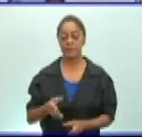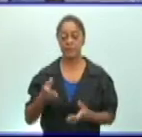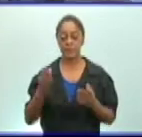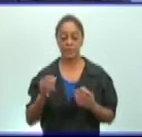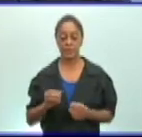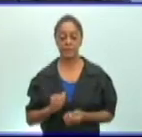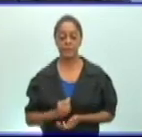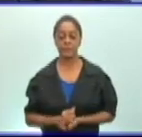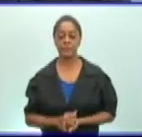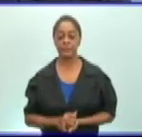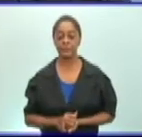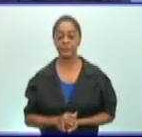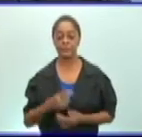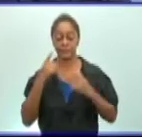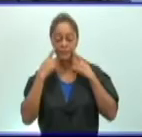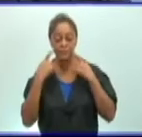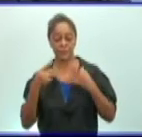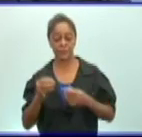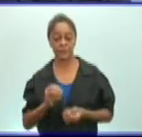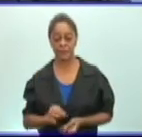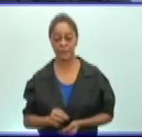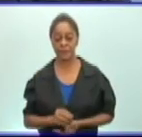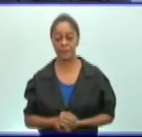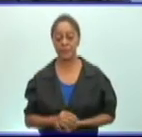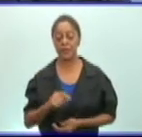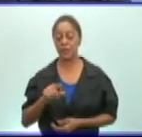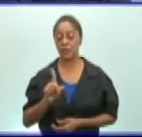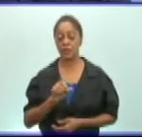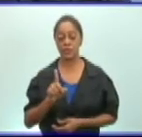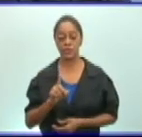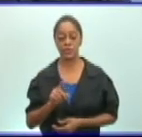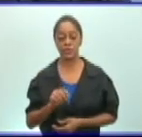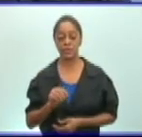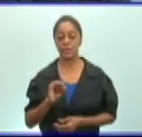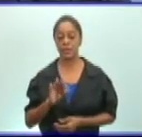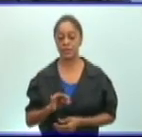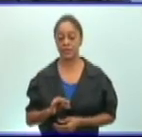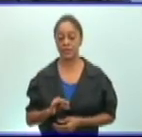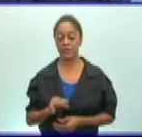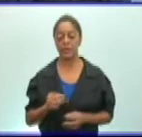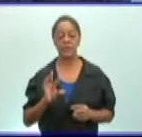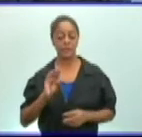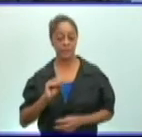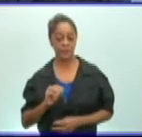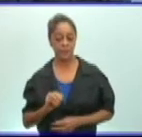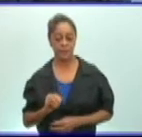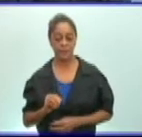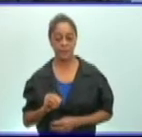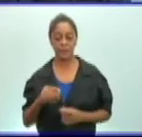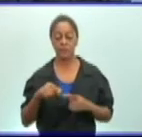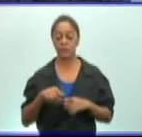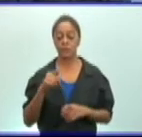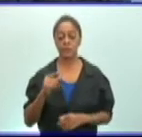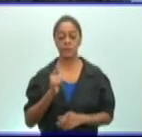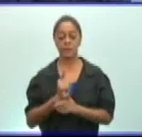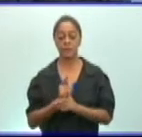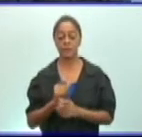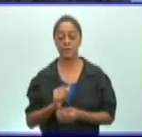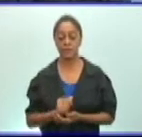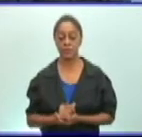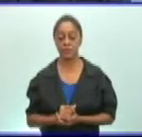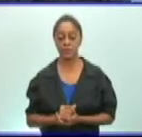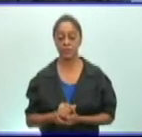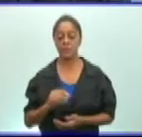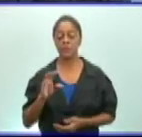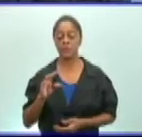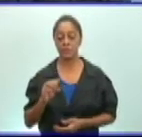arcaica. Interesante, ¿verdad? Ahora, no quisiera dejar de referirme con ustedes en este encuentro, muchachos, sin hablar